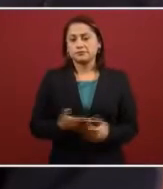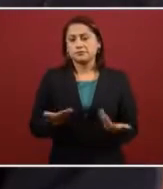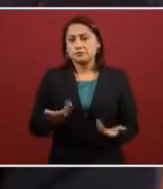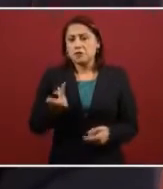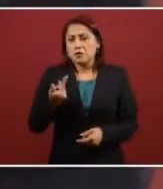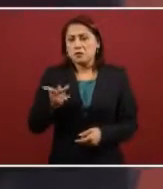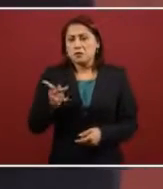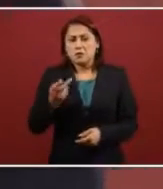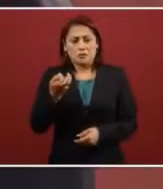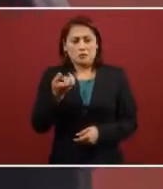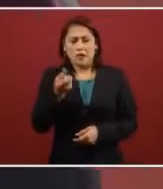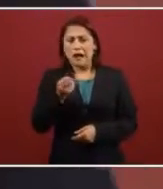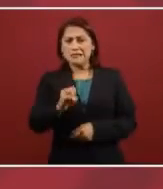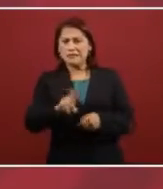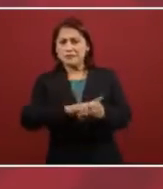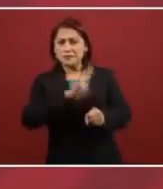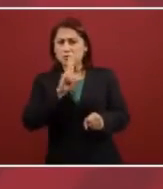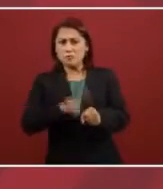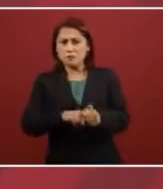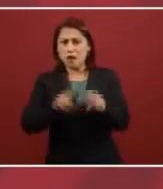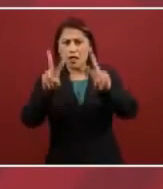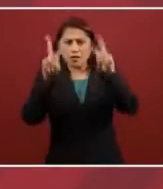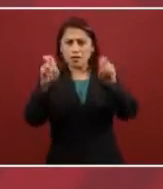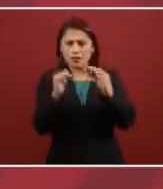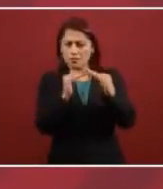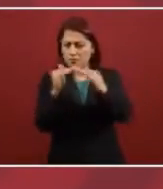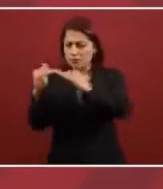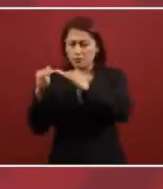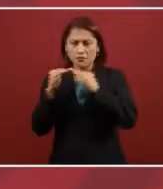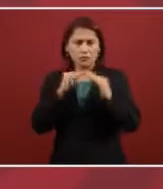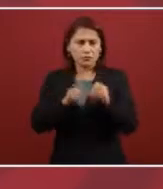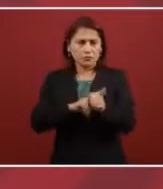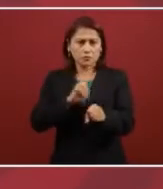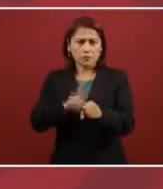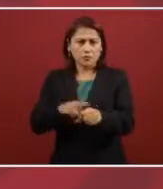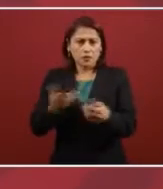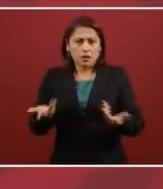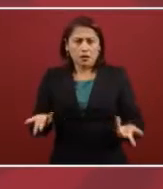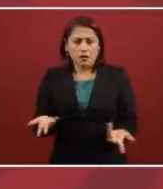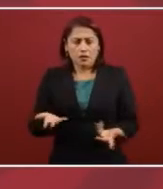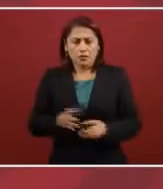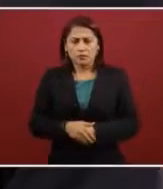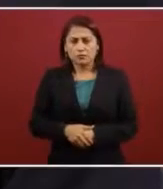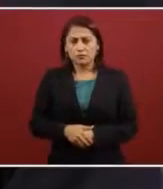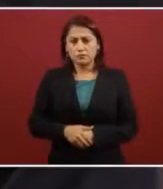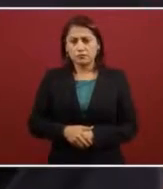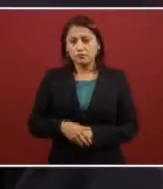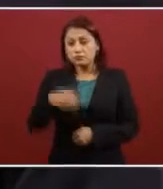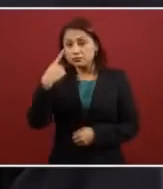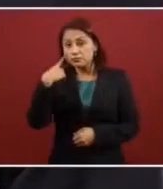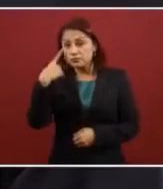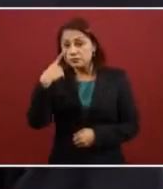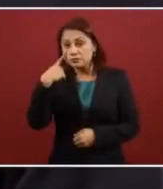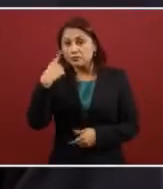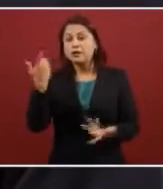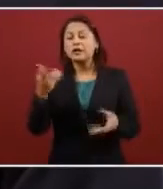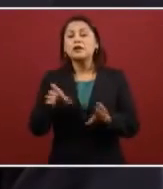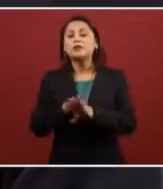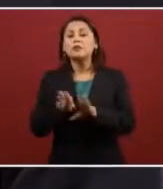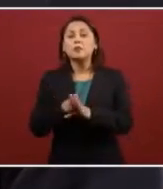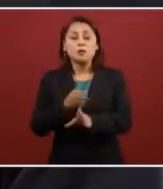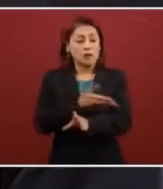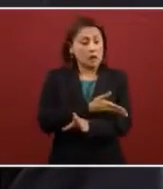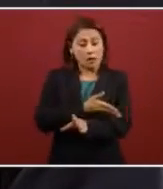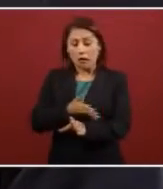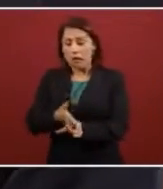democracia. Además, substantial with democracy. Aquí vengo de la oposición. But and also I come from the opposition. Resistido. How much have